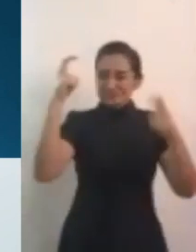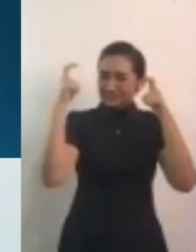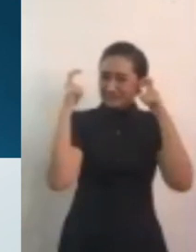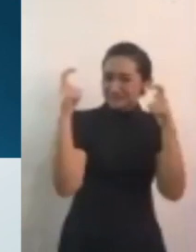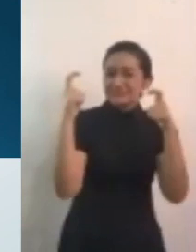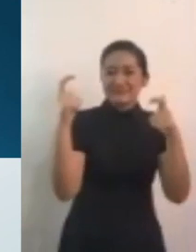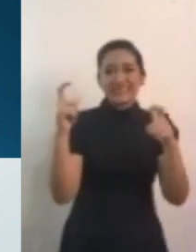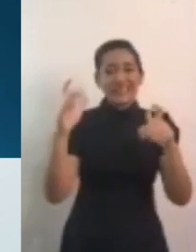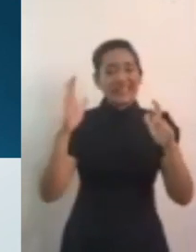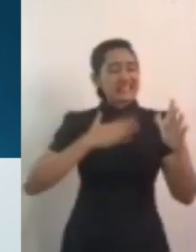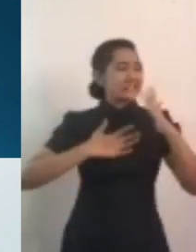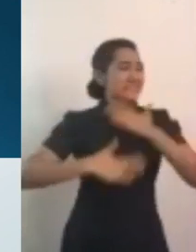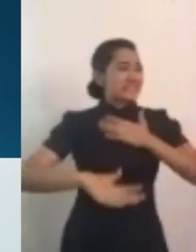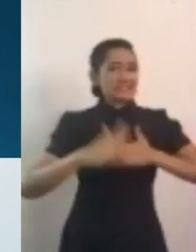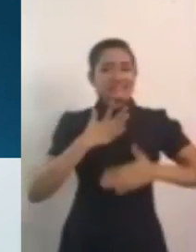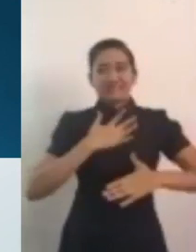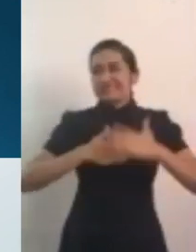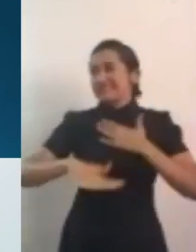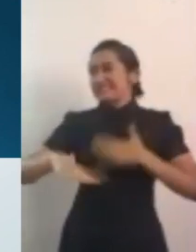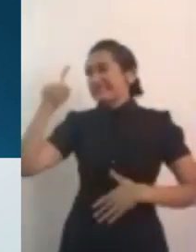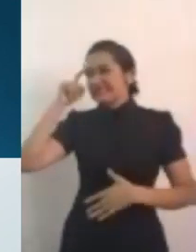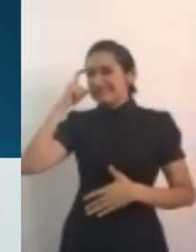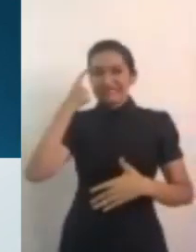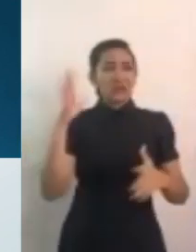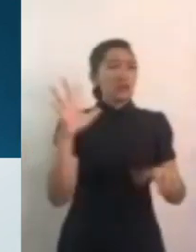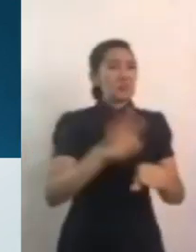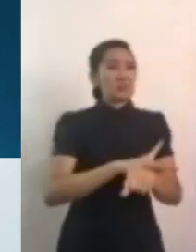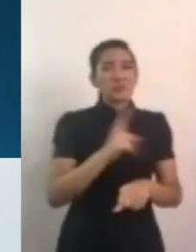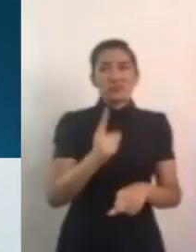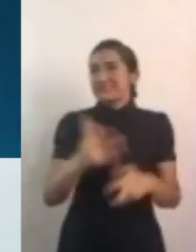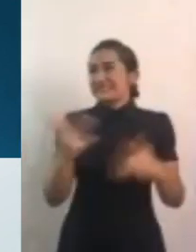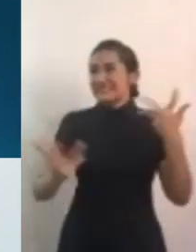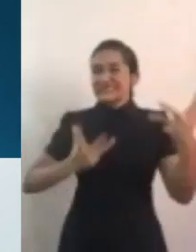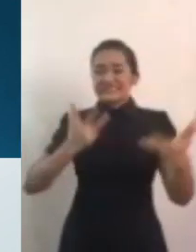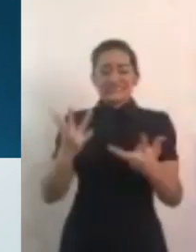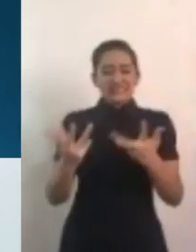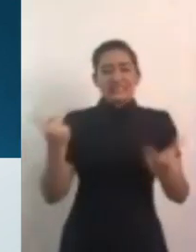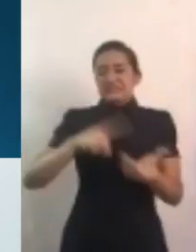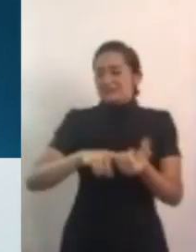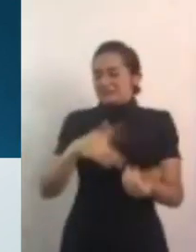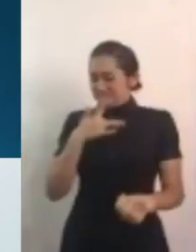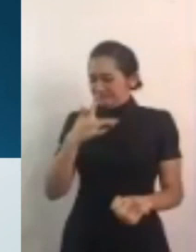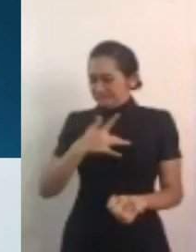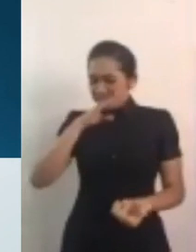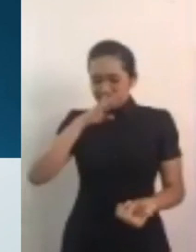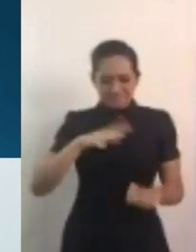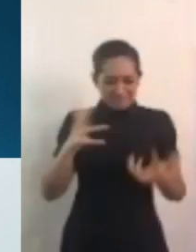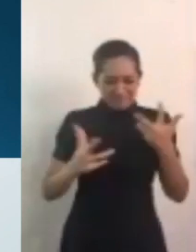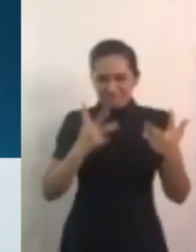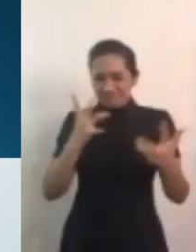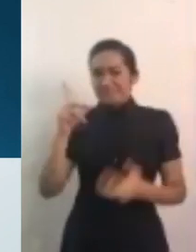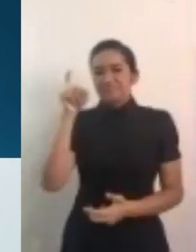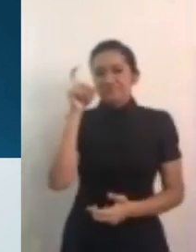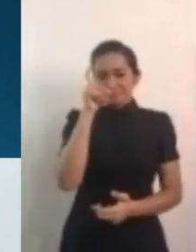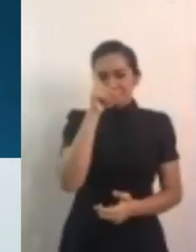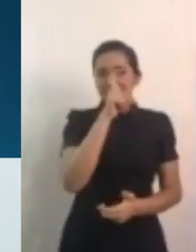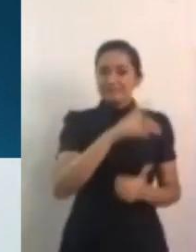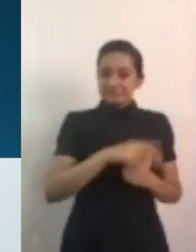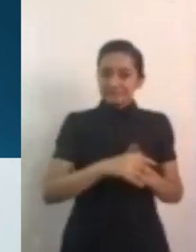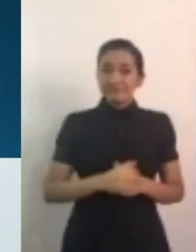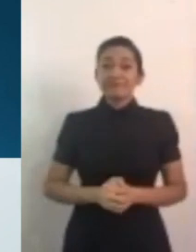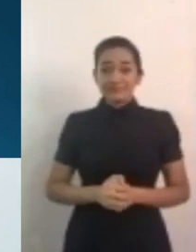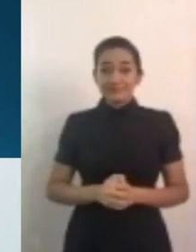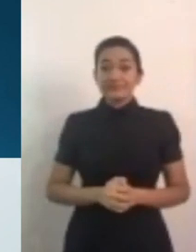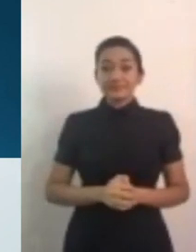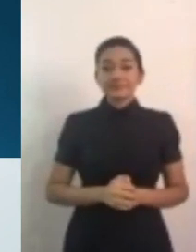estoy cansado de tener estos extremos de malestar. Pasamos a la 15. Hay algunas expresiones